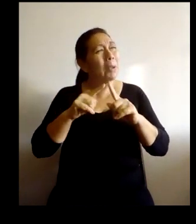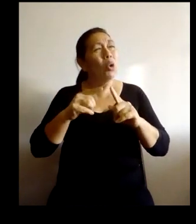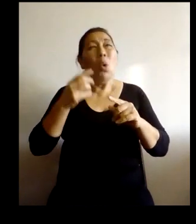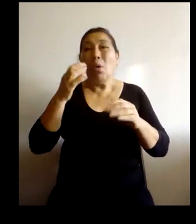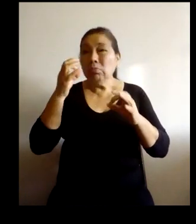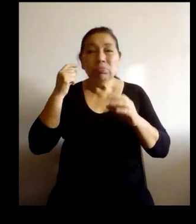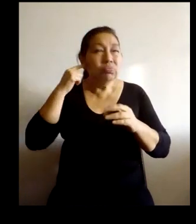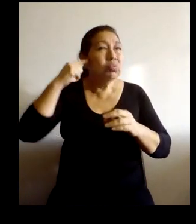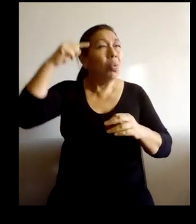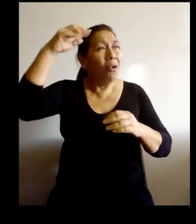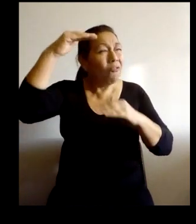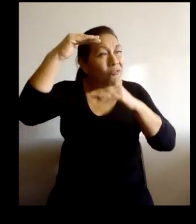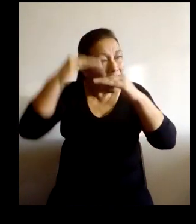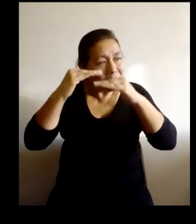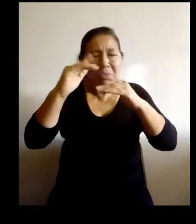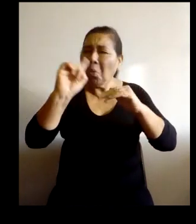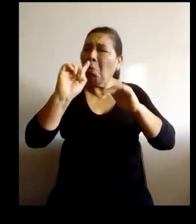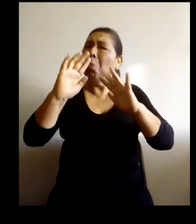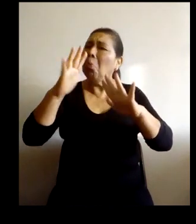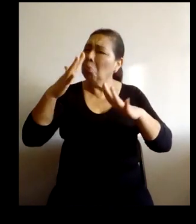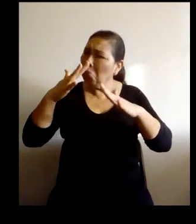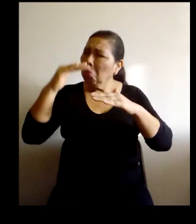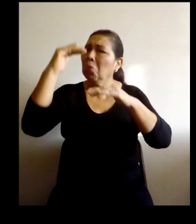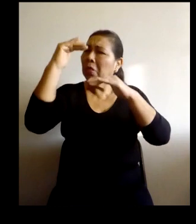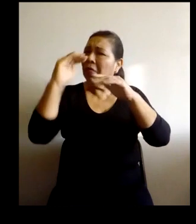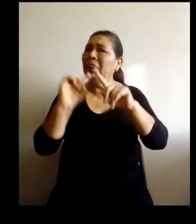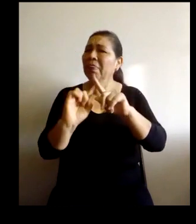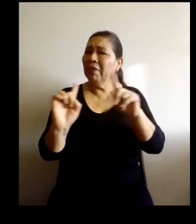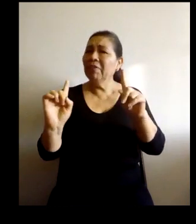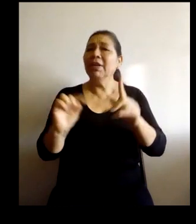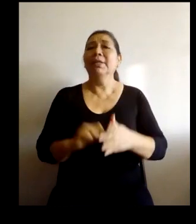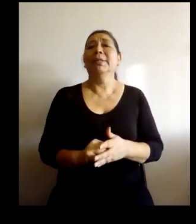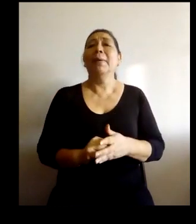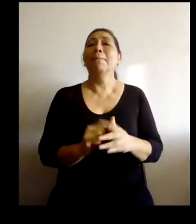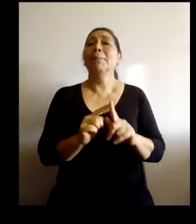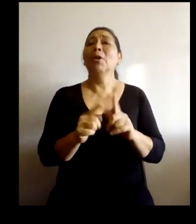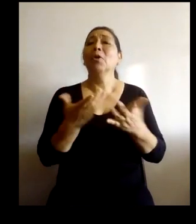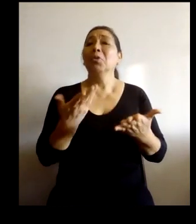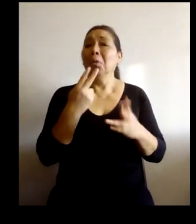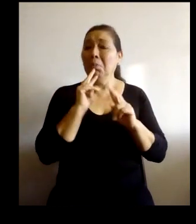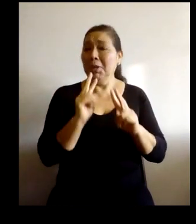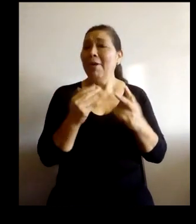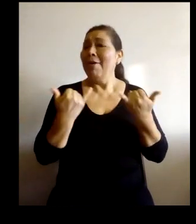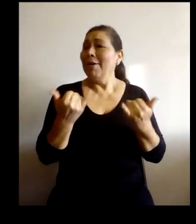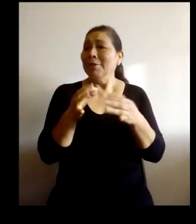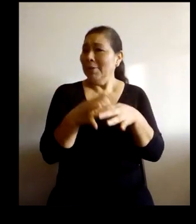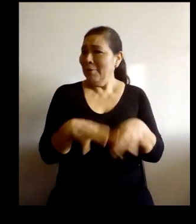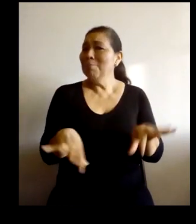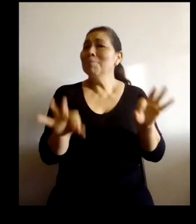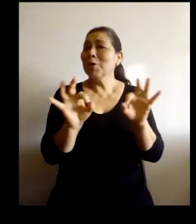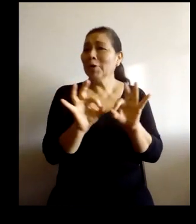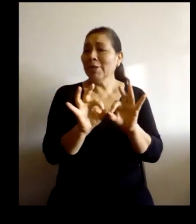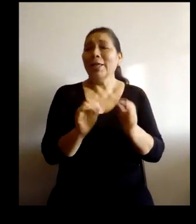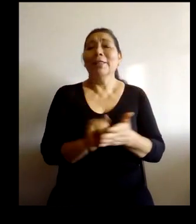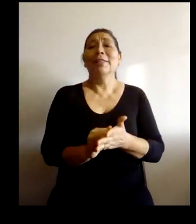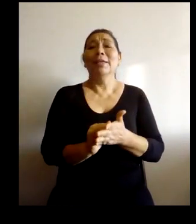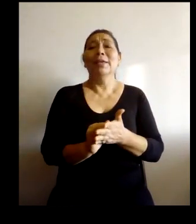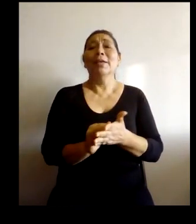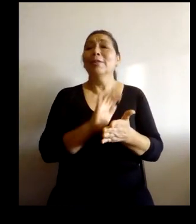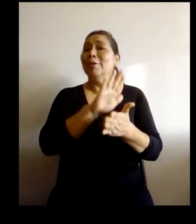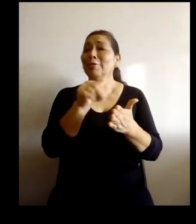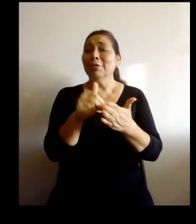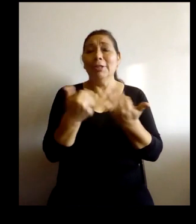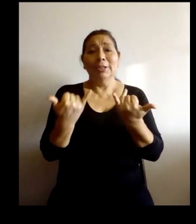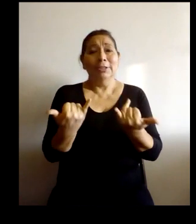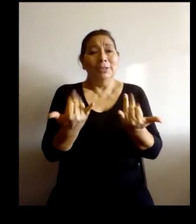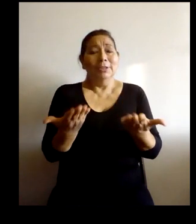leve, pero no es una hipoacusia bilateral, es un trauma acústico, que es una cosa distinta, ¿correcto? Entonces, lo que ustedes pueden ver acá es muy importante, pero lo más